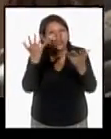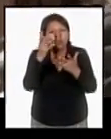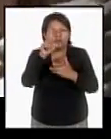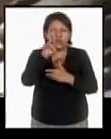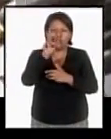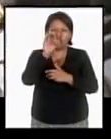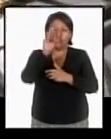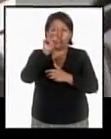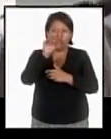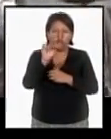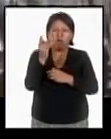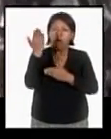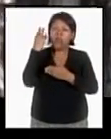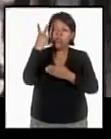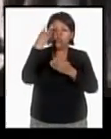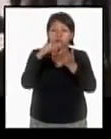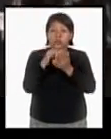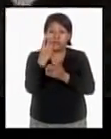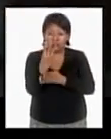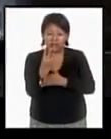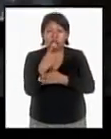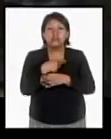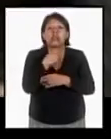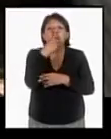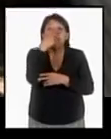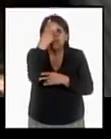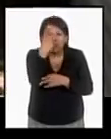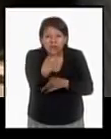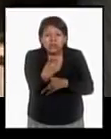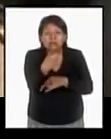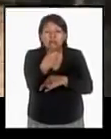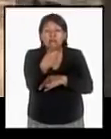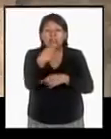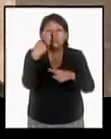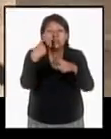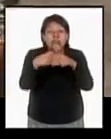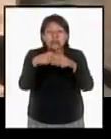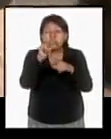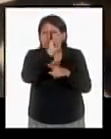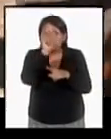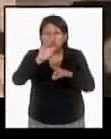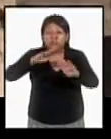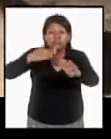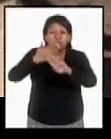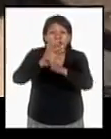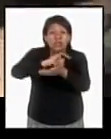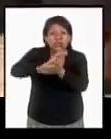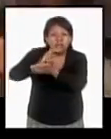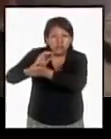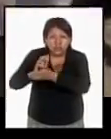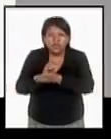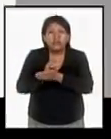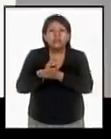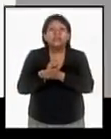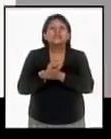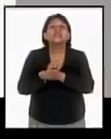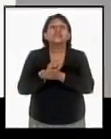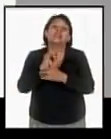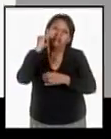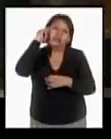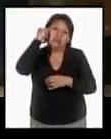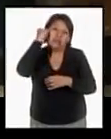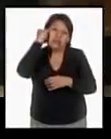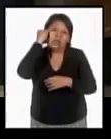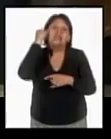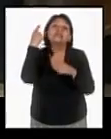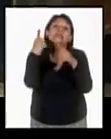Stavenhagen en el año 2003, se afirma que las principales víctimas de la discriminación sufrida por los indígenas es la que